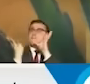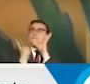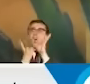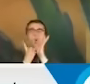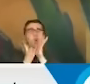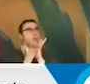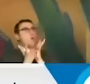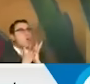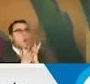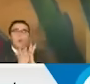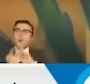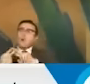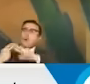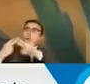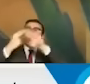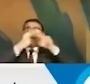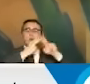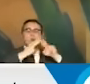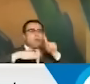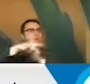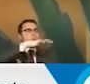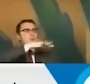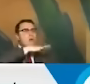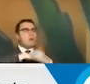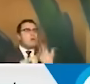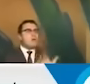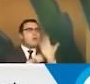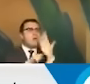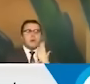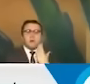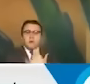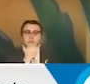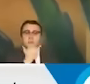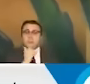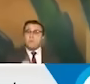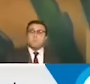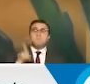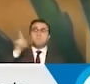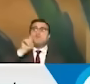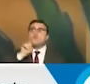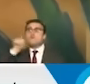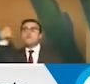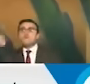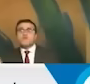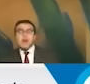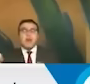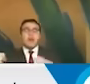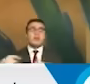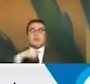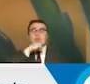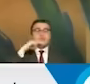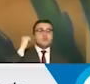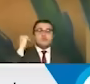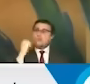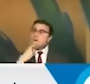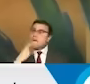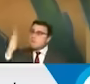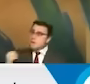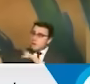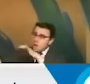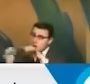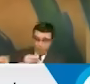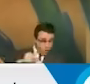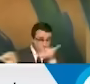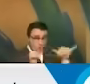que pasa en cada circunstancia si de la Guerra de Ucrania y Rusia es como nos lo cuenta la prensa